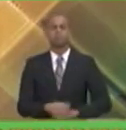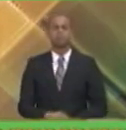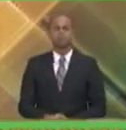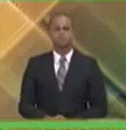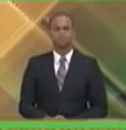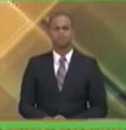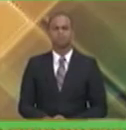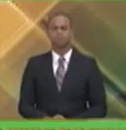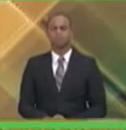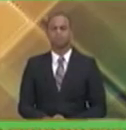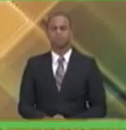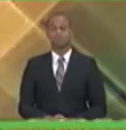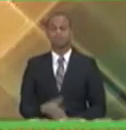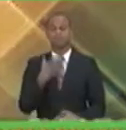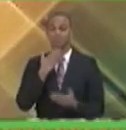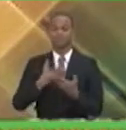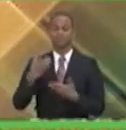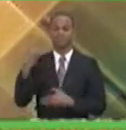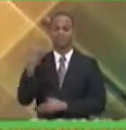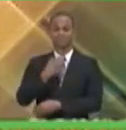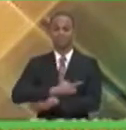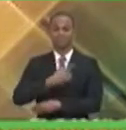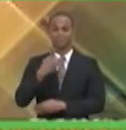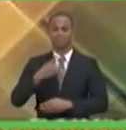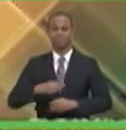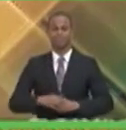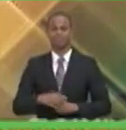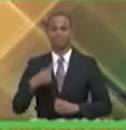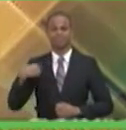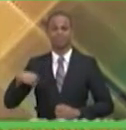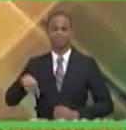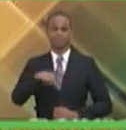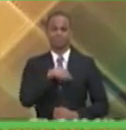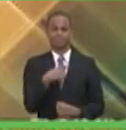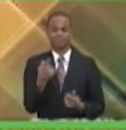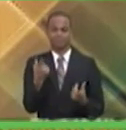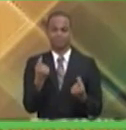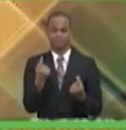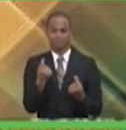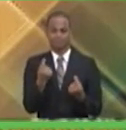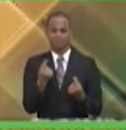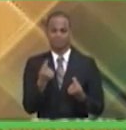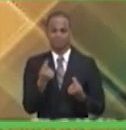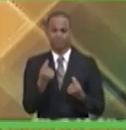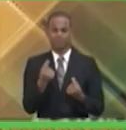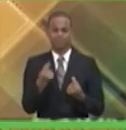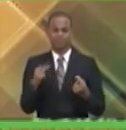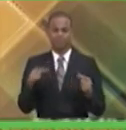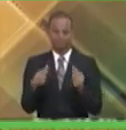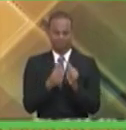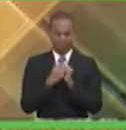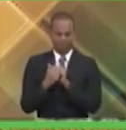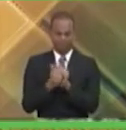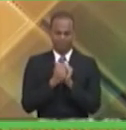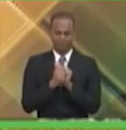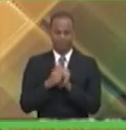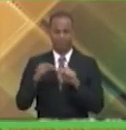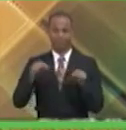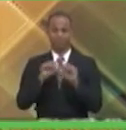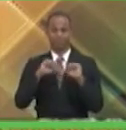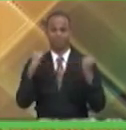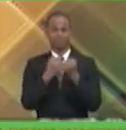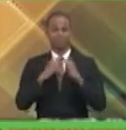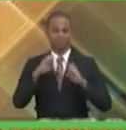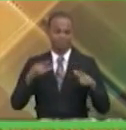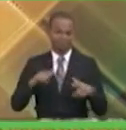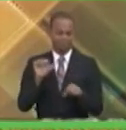civil. Buenos días. Nosotros estamos acompañando a la sociedad